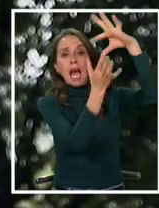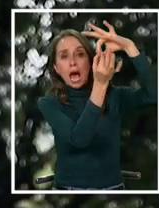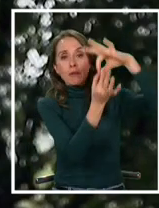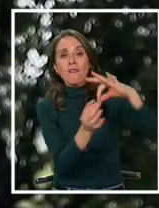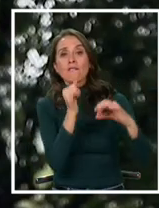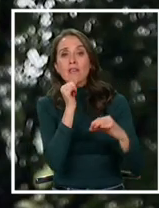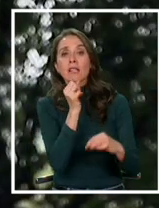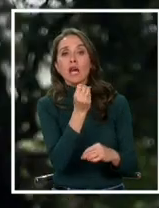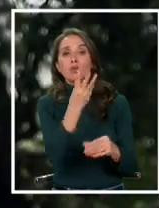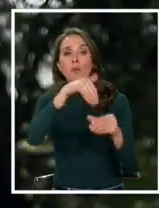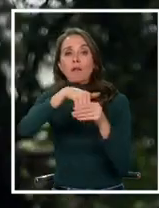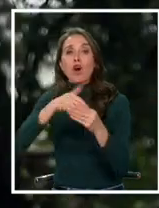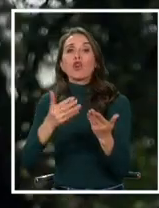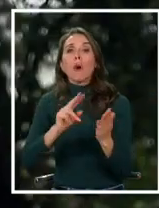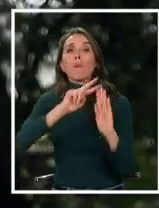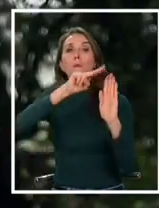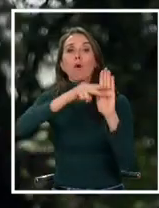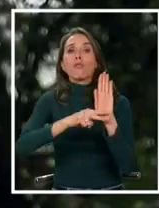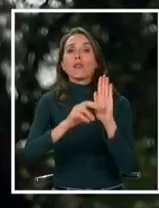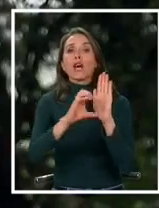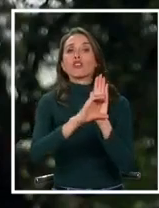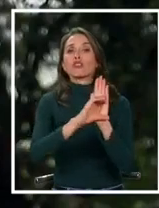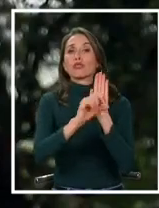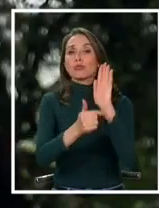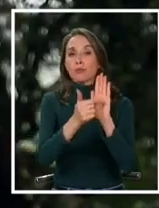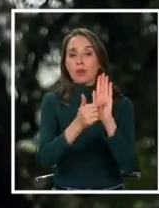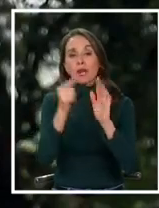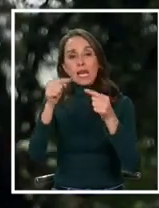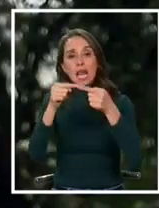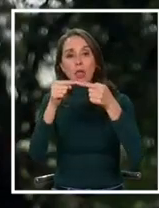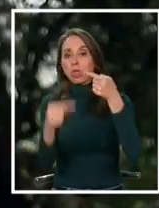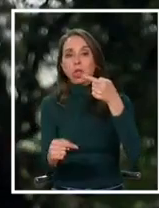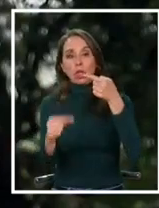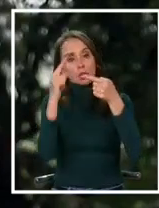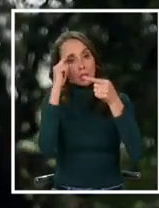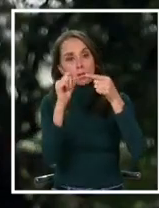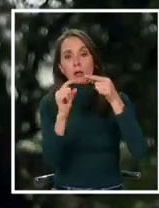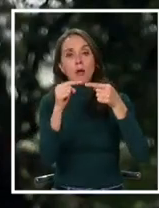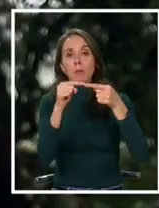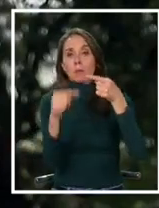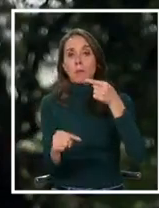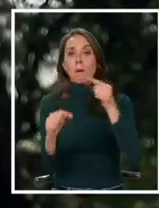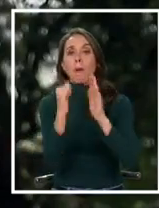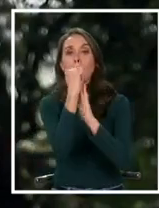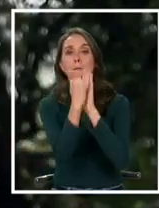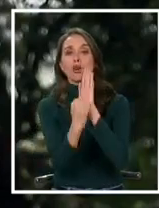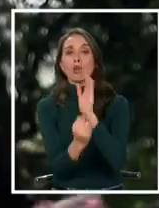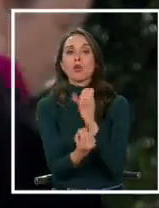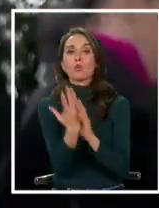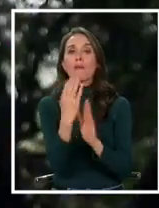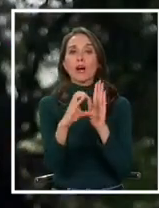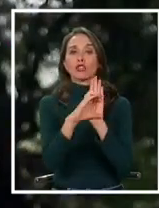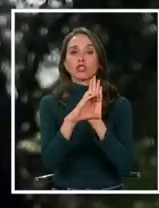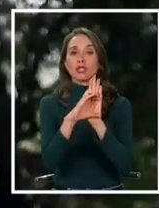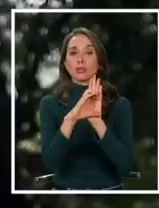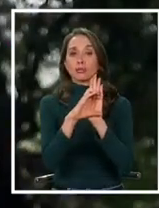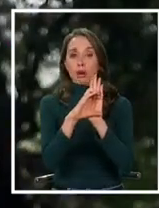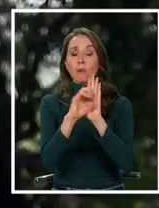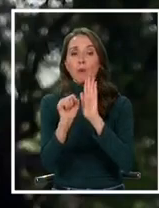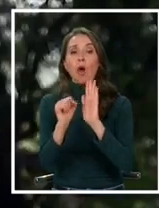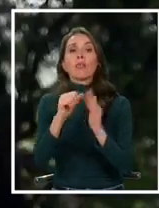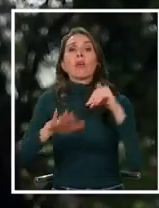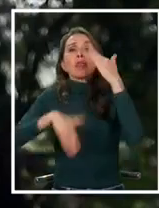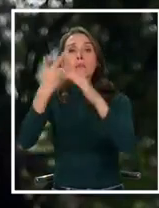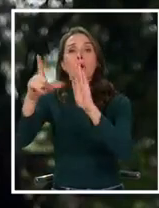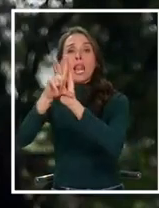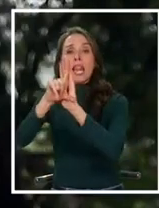constitucional Y eso Es evidente tenemos una una incoherencia una congruencia en el borrador de nueva constitución Porque podríamos tener leyes